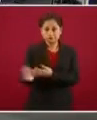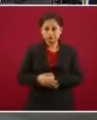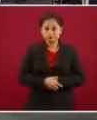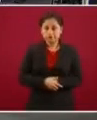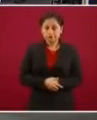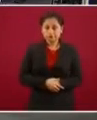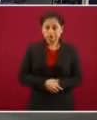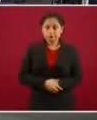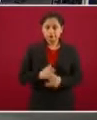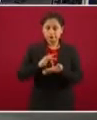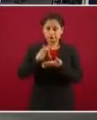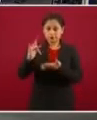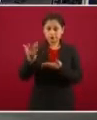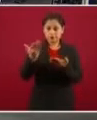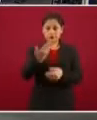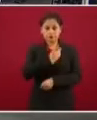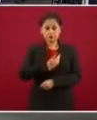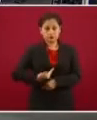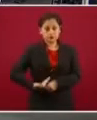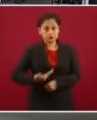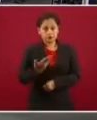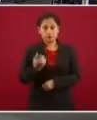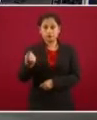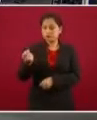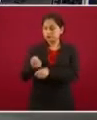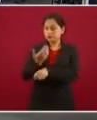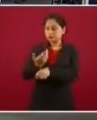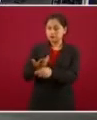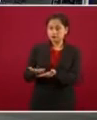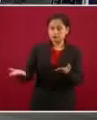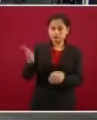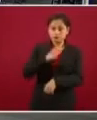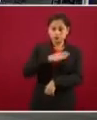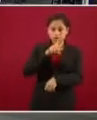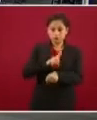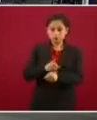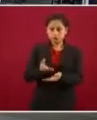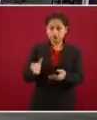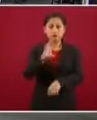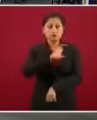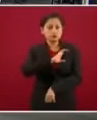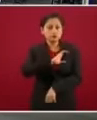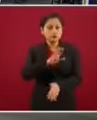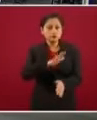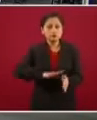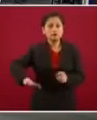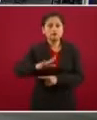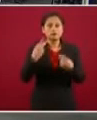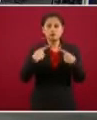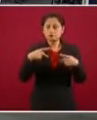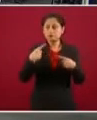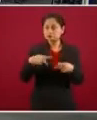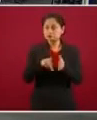Señor presidente, secretarios, muy buenos días, queridos periodistas y ciudadanía en